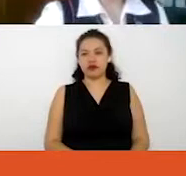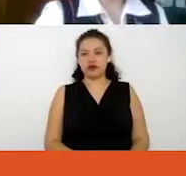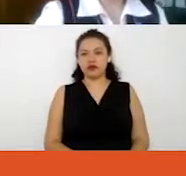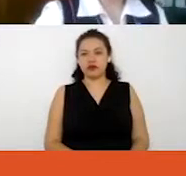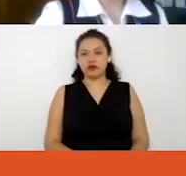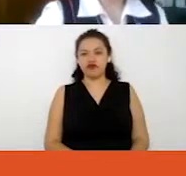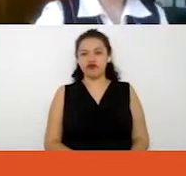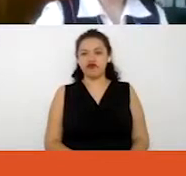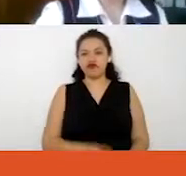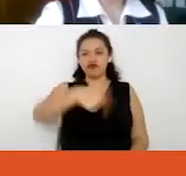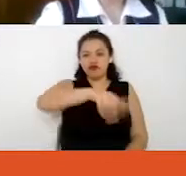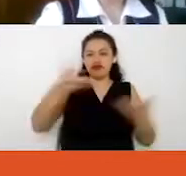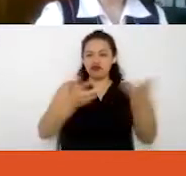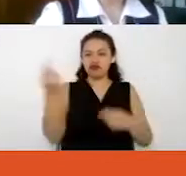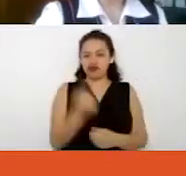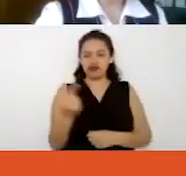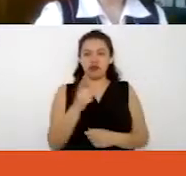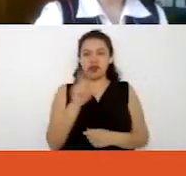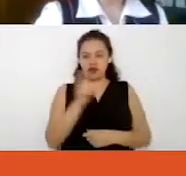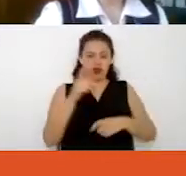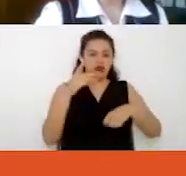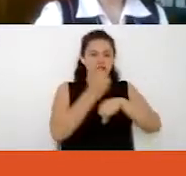¿Qué harían ustedes en este caso?